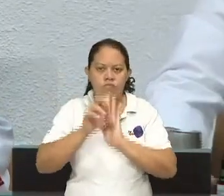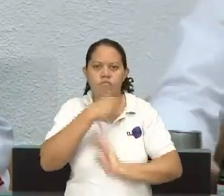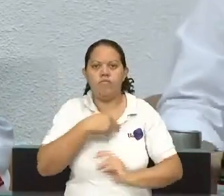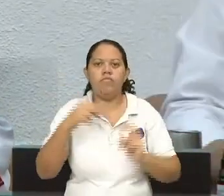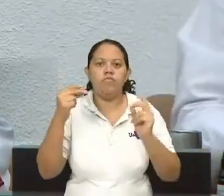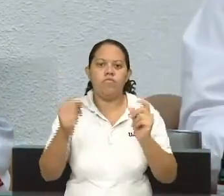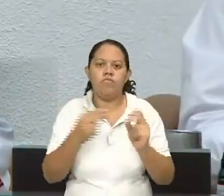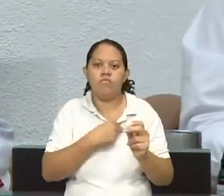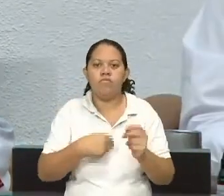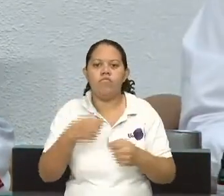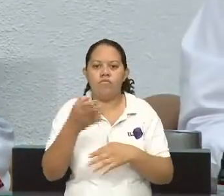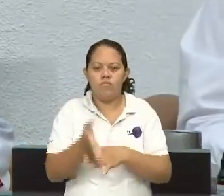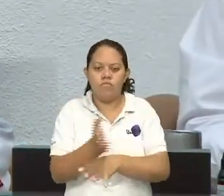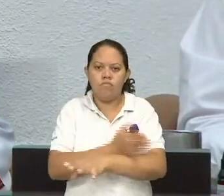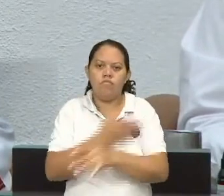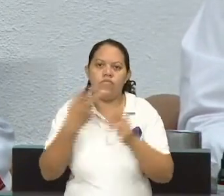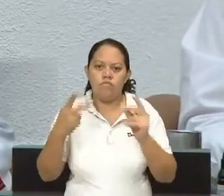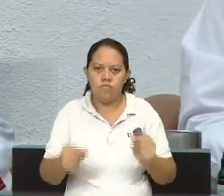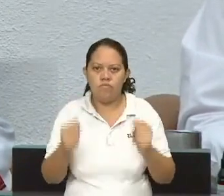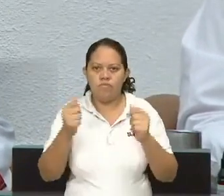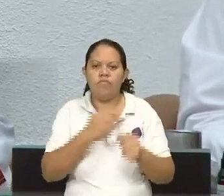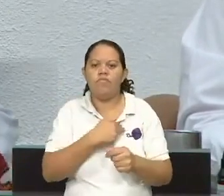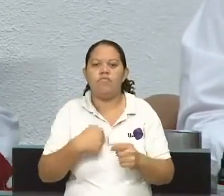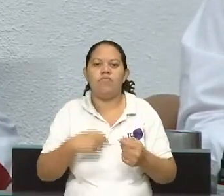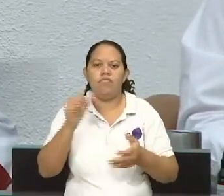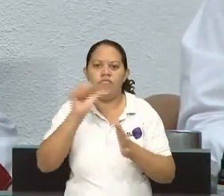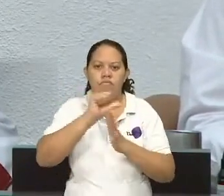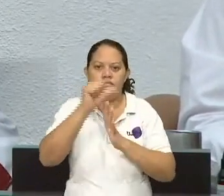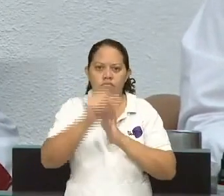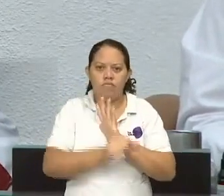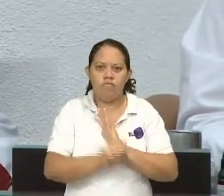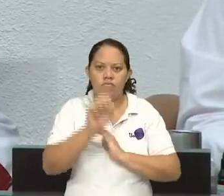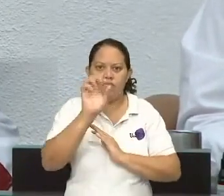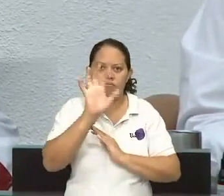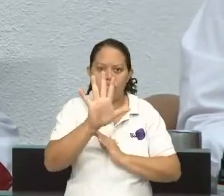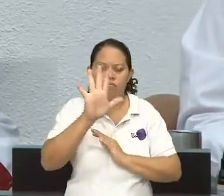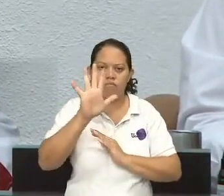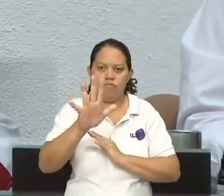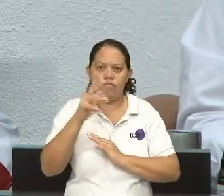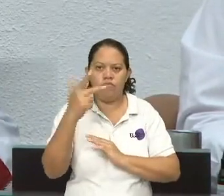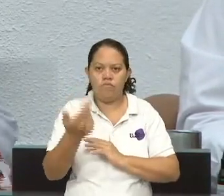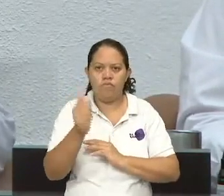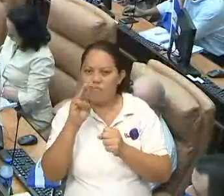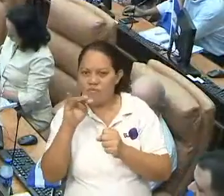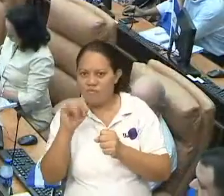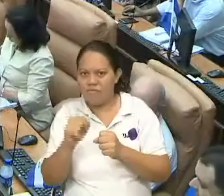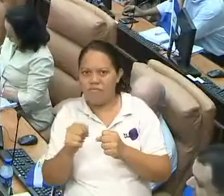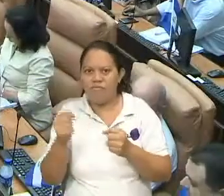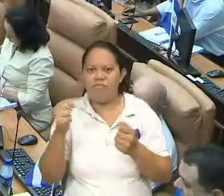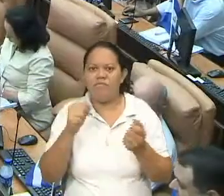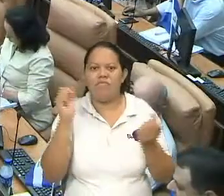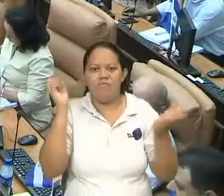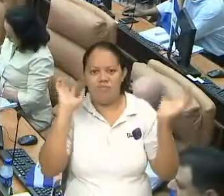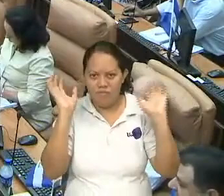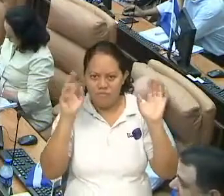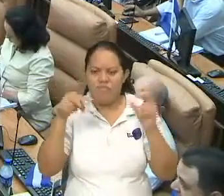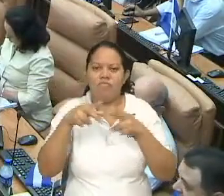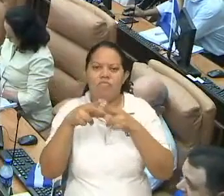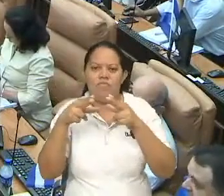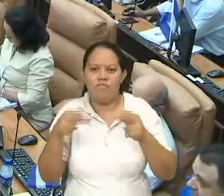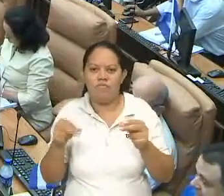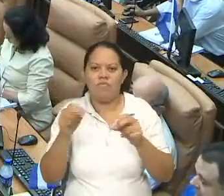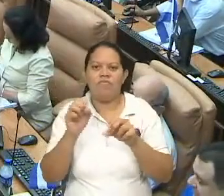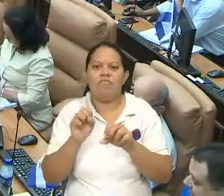con lo que superará el millar de organizaciones anuladas desde finales de 2018 hasta la fecha. La Asamblea